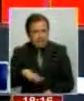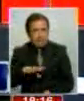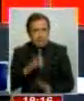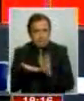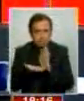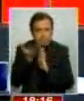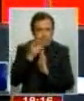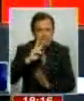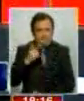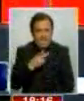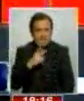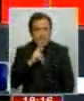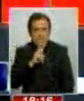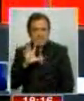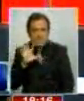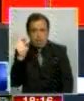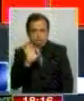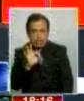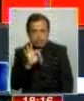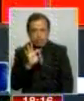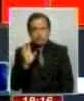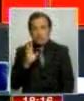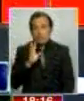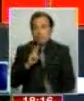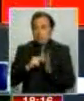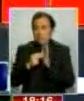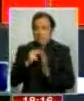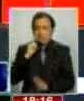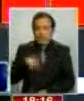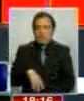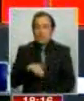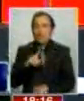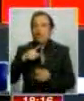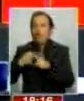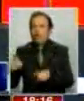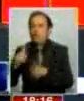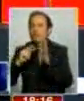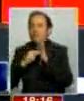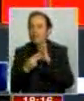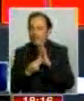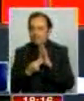al 25 y no hay mayor problema en eso. El tema es el FUD. La misma